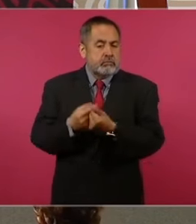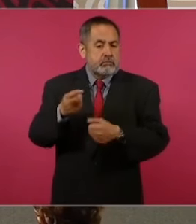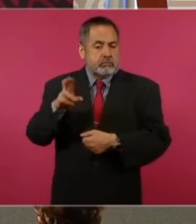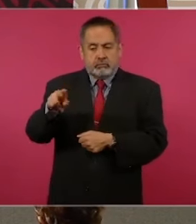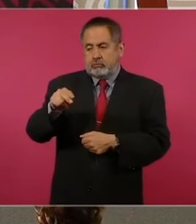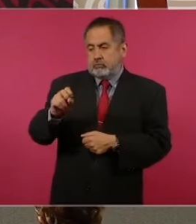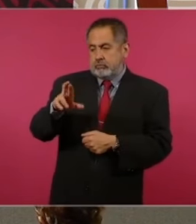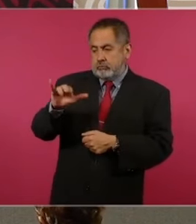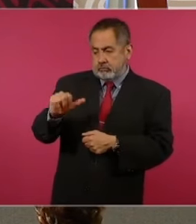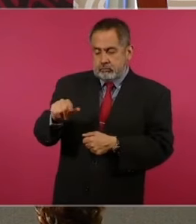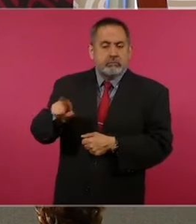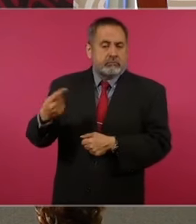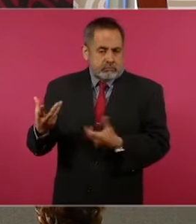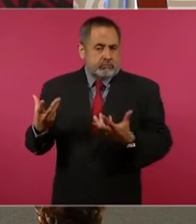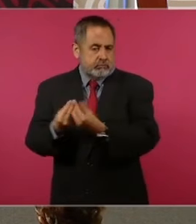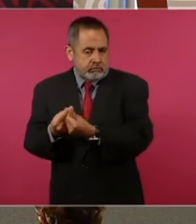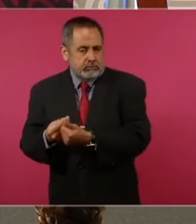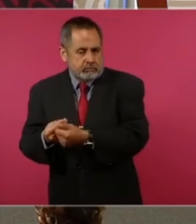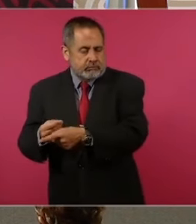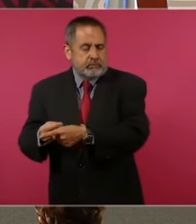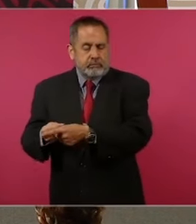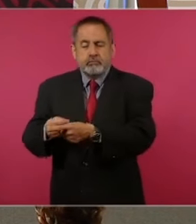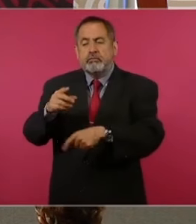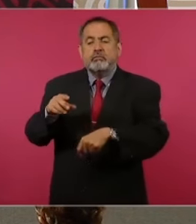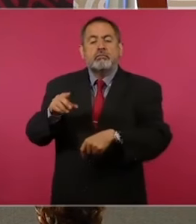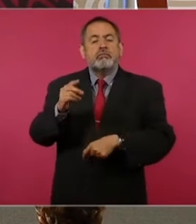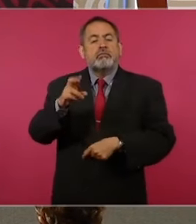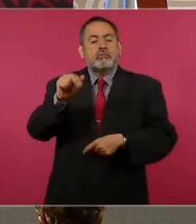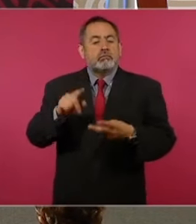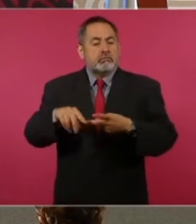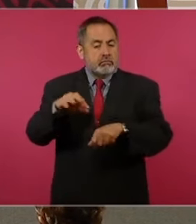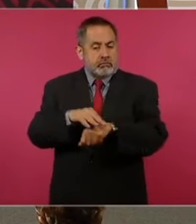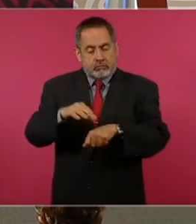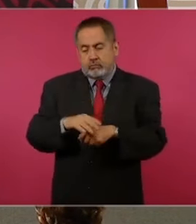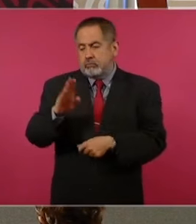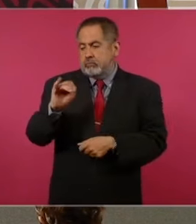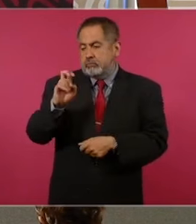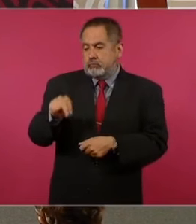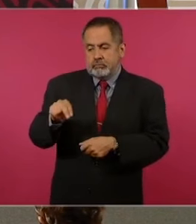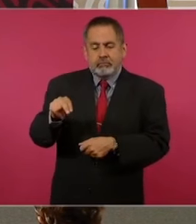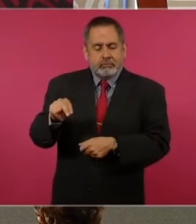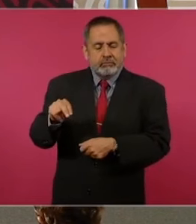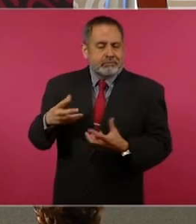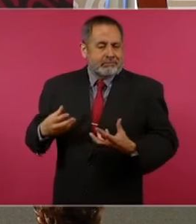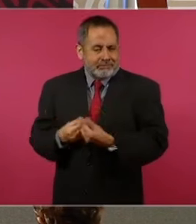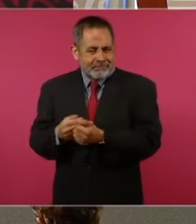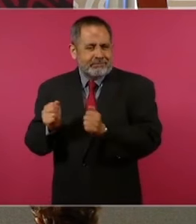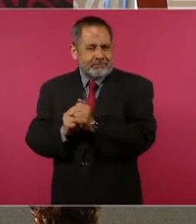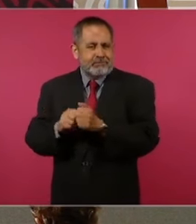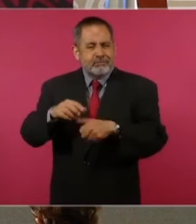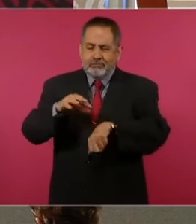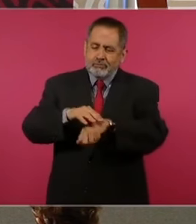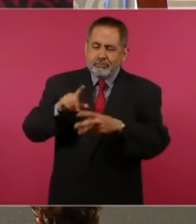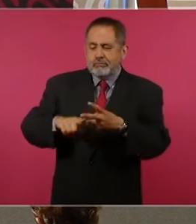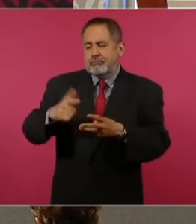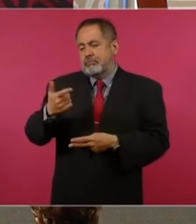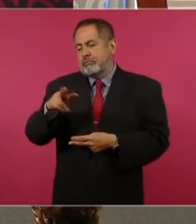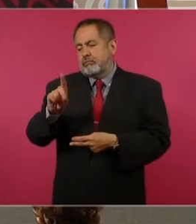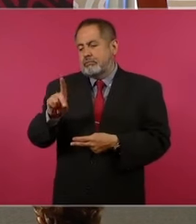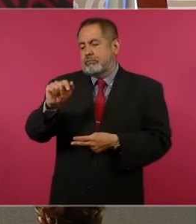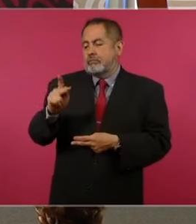Comisión Presidencial, la doctora Romana Gutiérrez, coordinadora de IMSS Bienestar, además de la doctora Guadalupe Díaz, secretaria de Salud, y